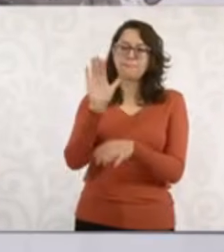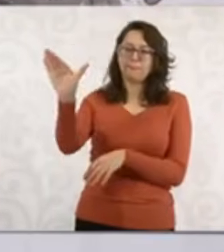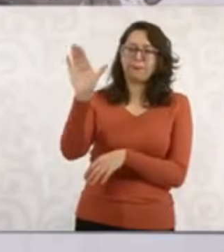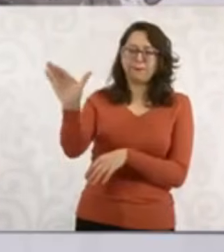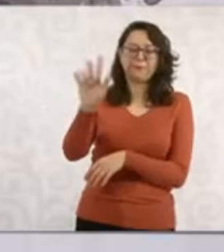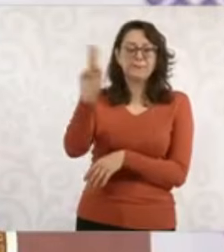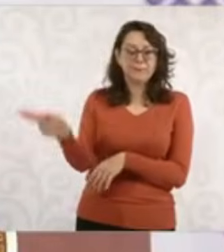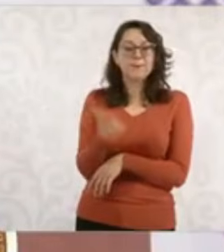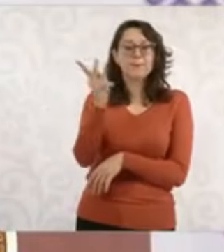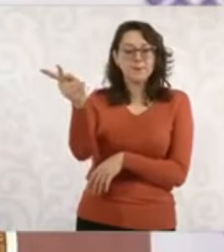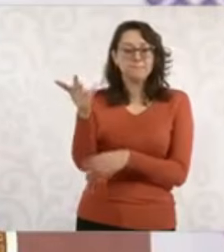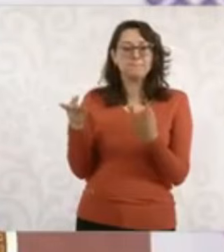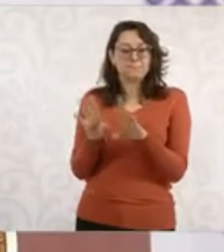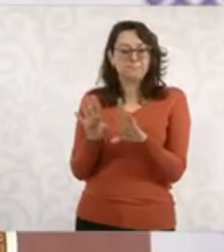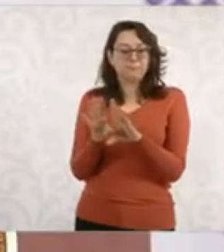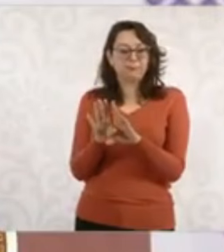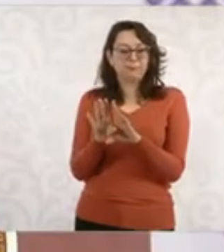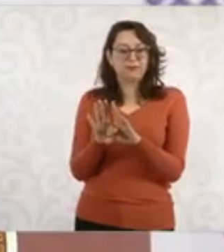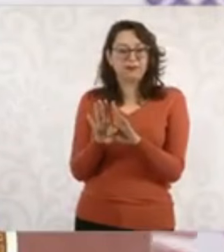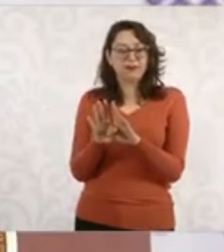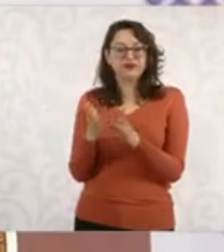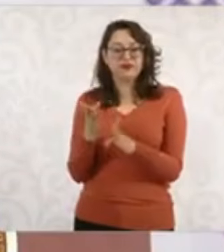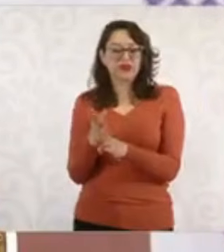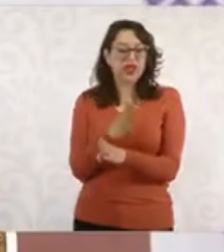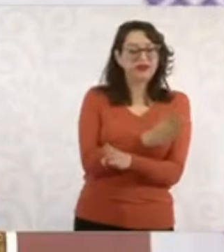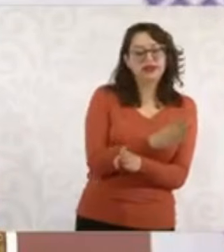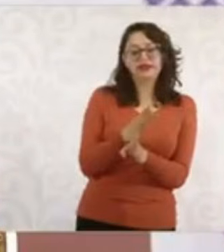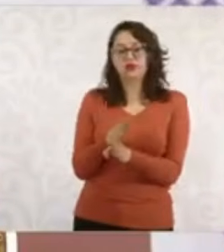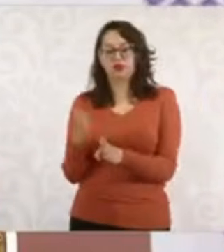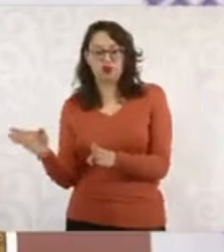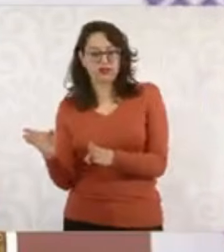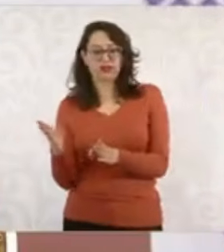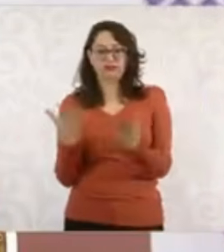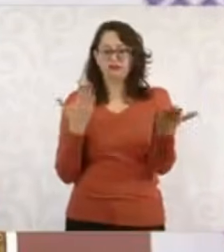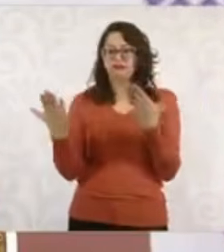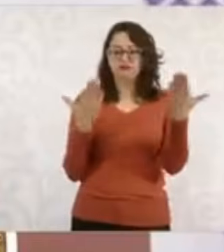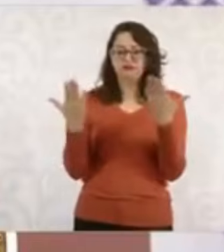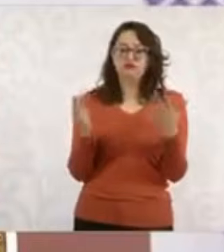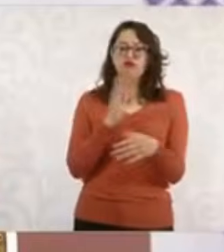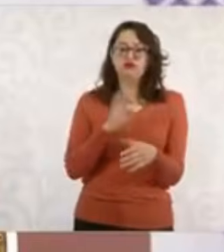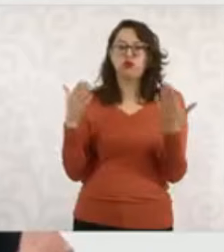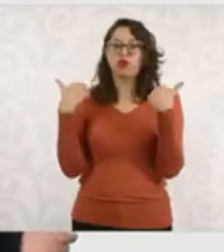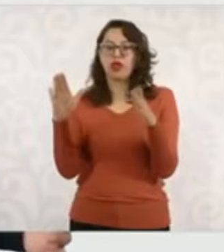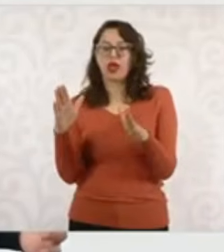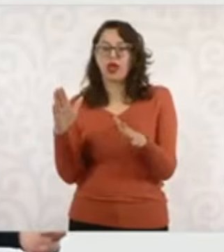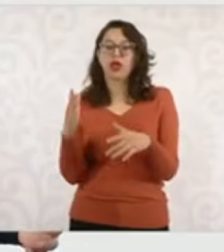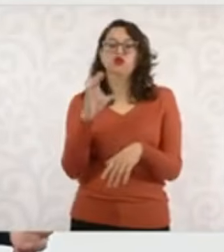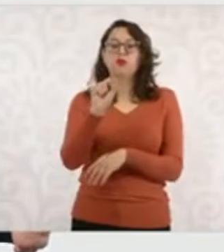la diferencia entre el antes y el después, la Corte del